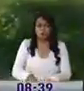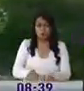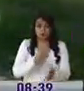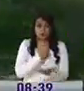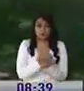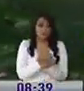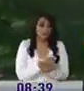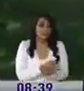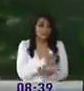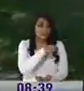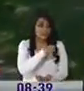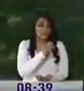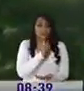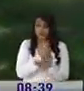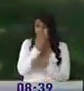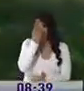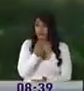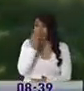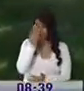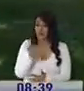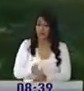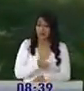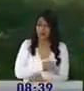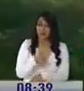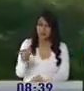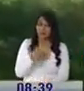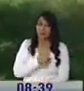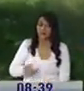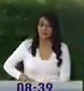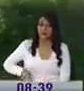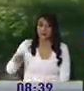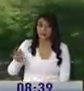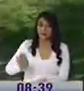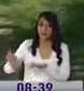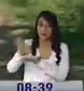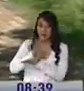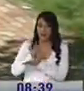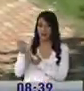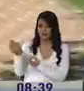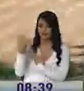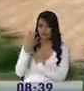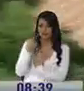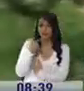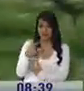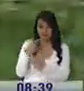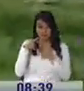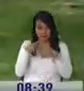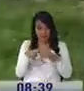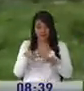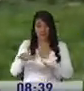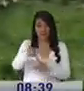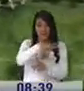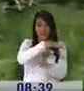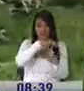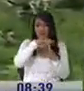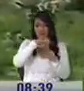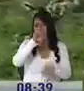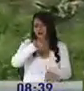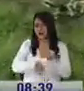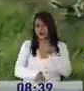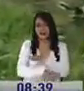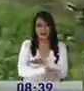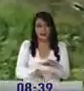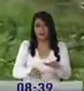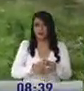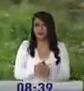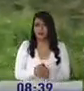así es muy buenos días como ya indicaba nuestro presidente del barrio en realidad como usted ve el parque se encuentra bastante deteriorado